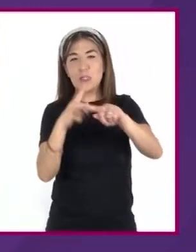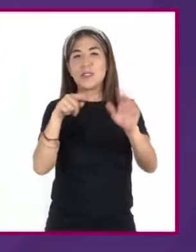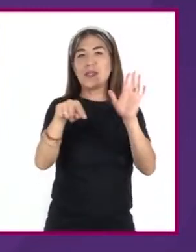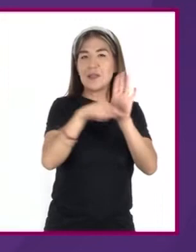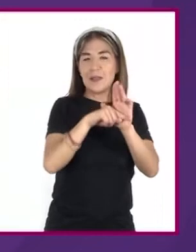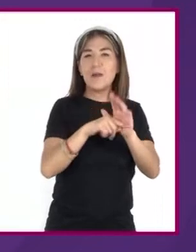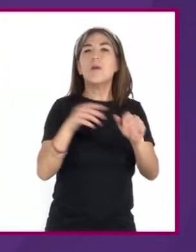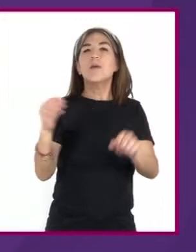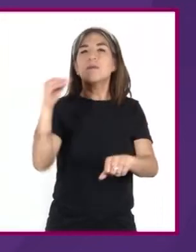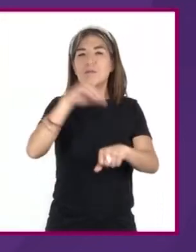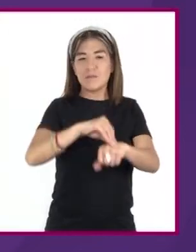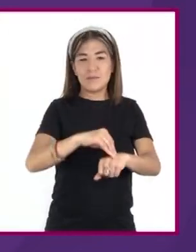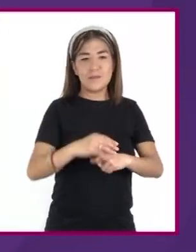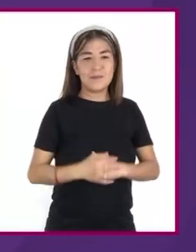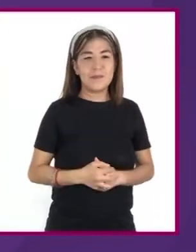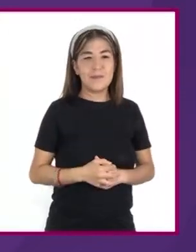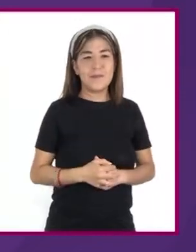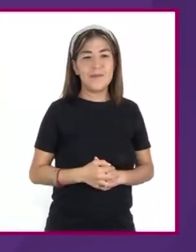vamos a agregar